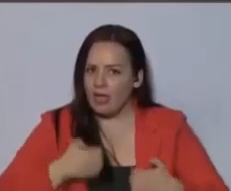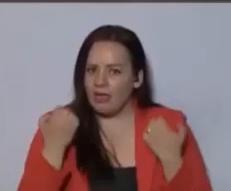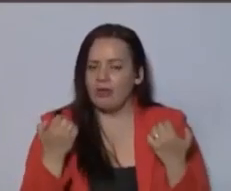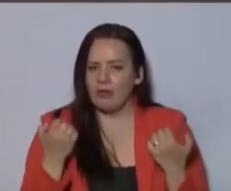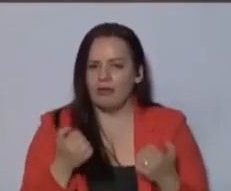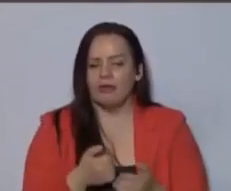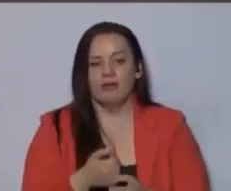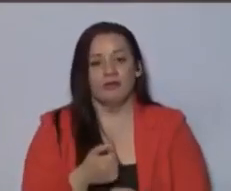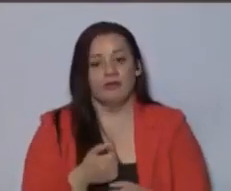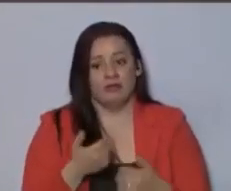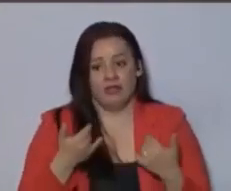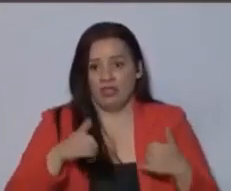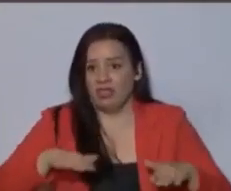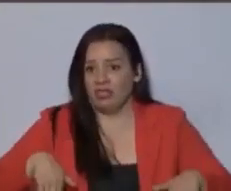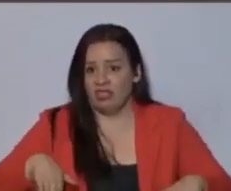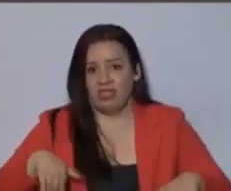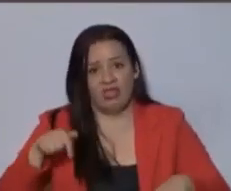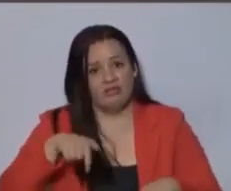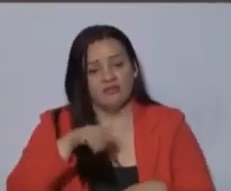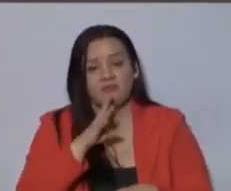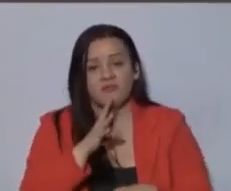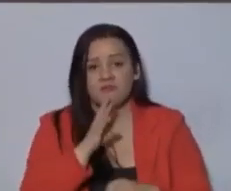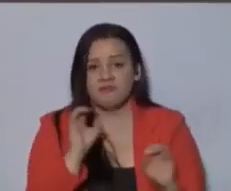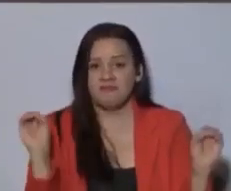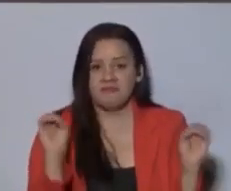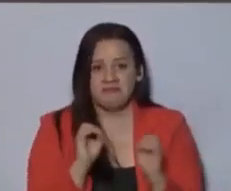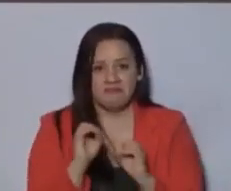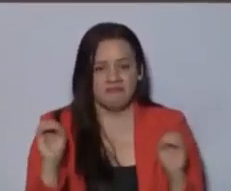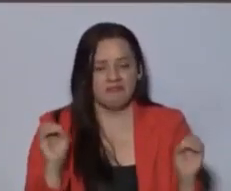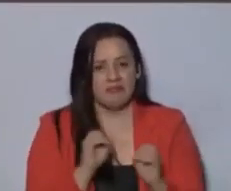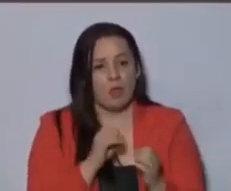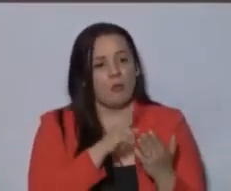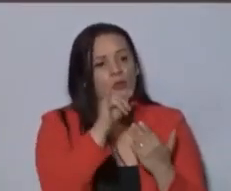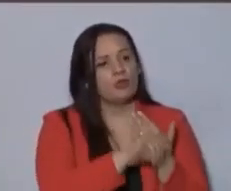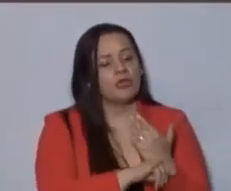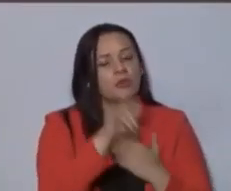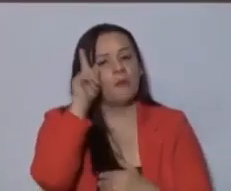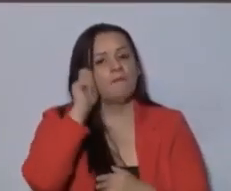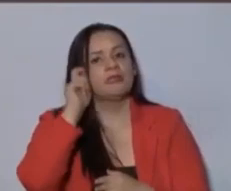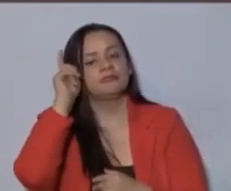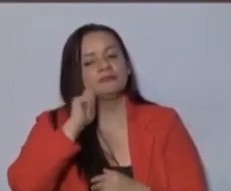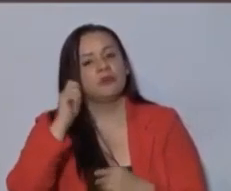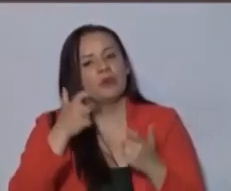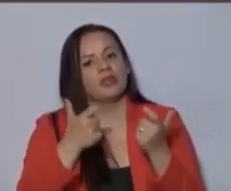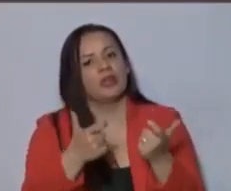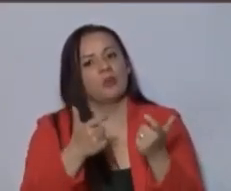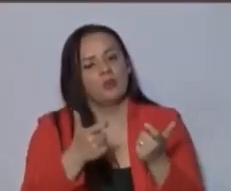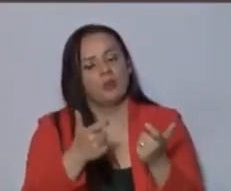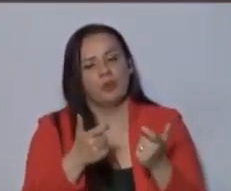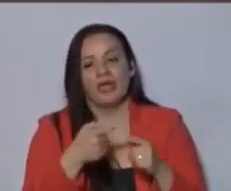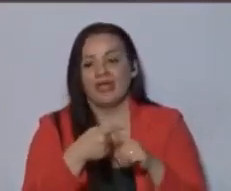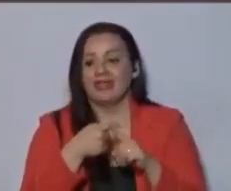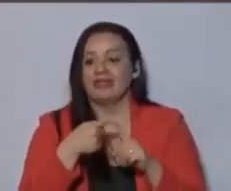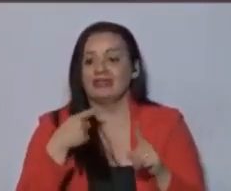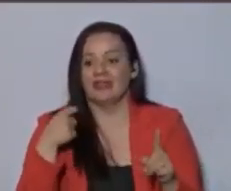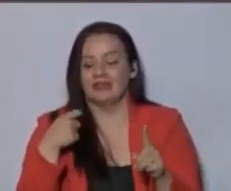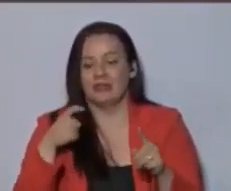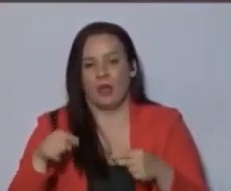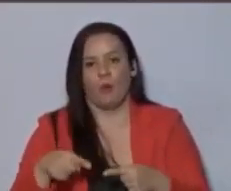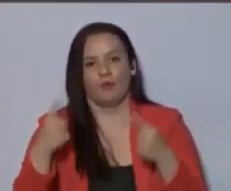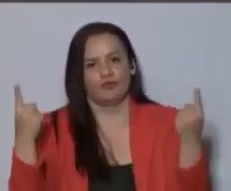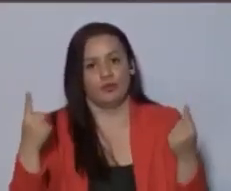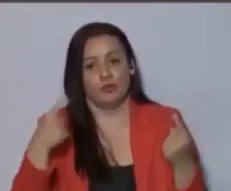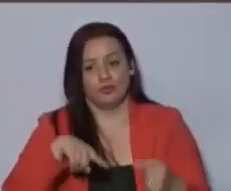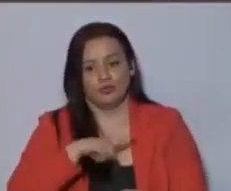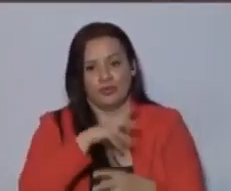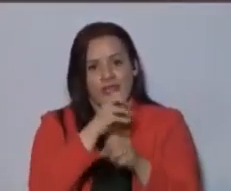y de las cuales no hablamos aquí en esta Asamblea Legislativa, ni de los proyectos sobre pensiones de lujo que desde la oposición hicimos y que al